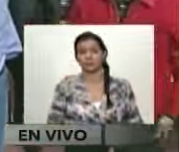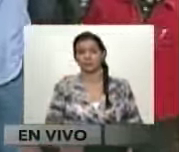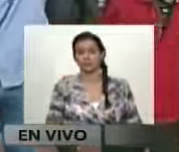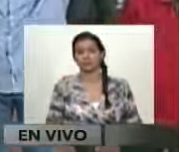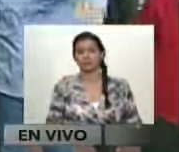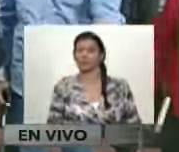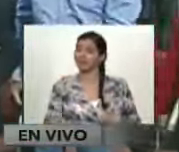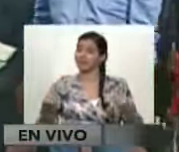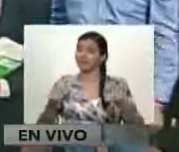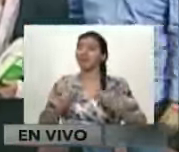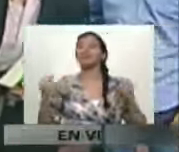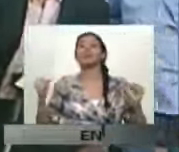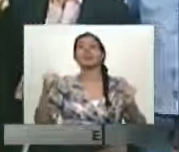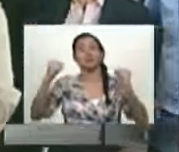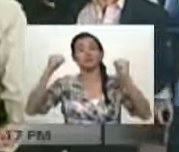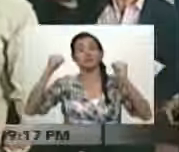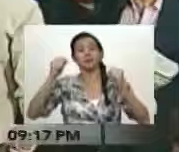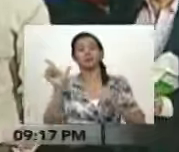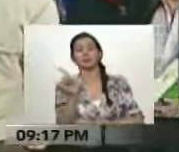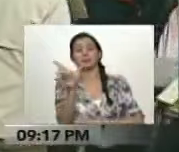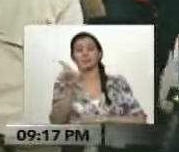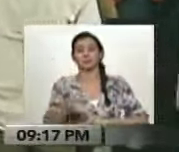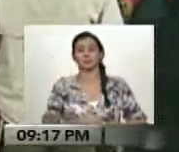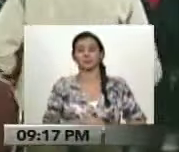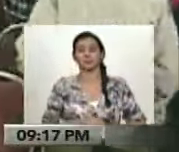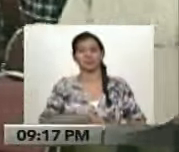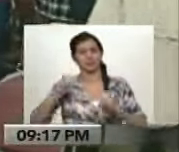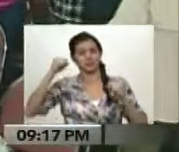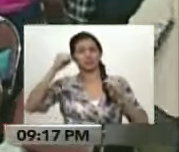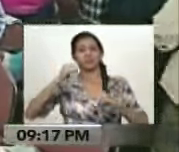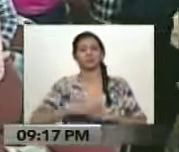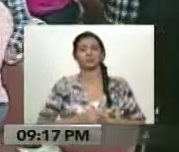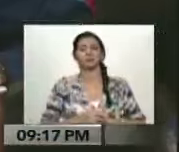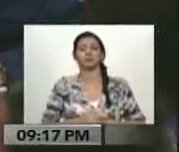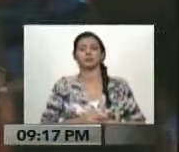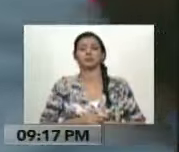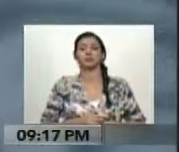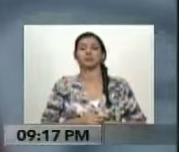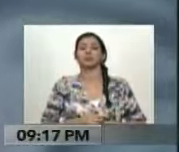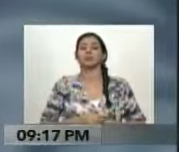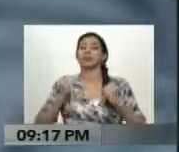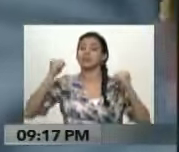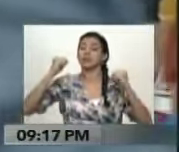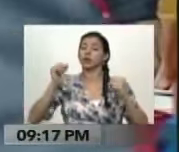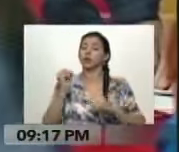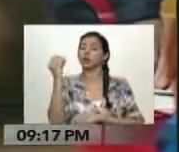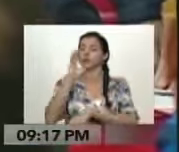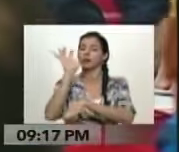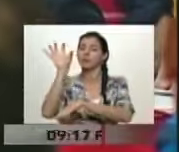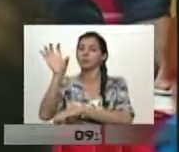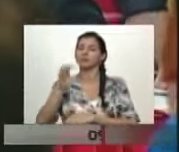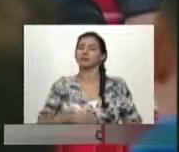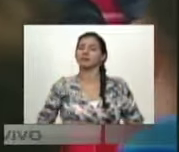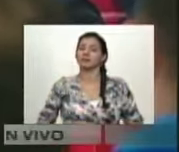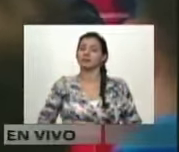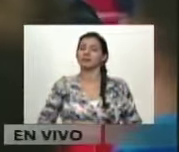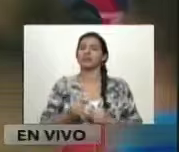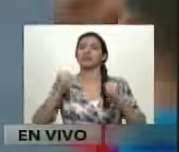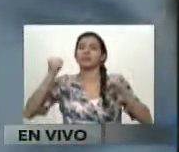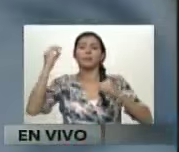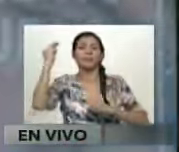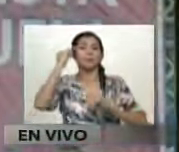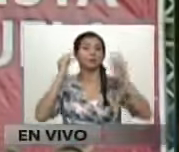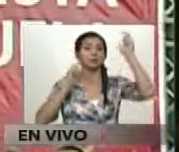¡Que viva el Partido Socialista Unido de Venezuela! ¡Que viva el Congreso de la Patria! ¡Que viva el legado de Hugo